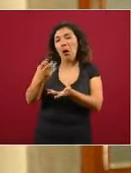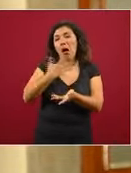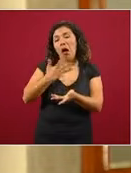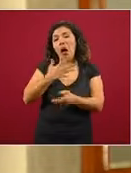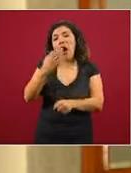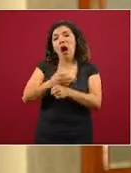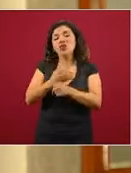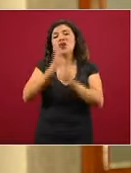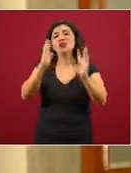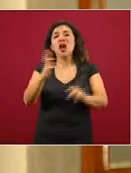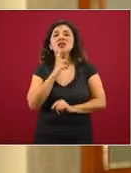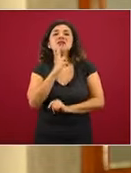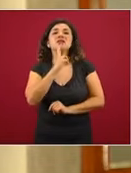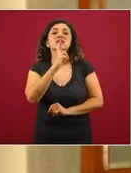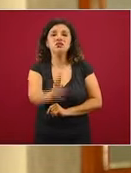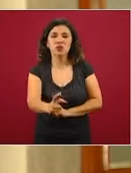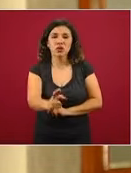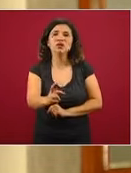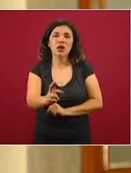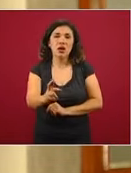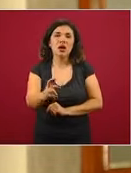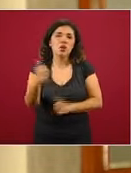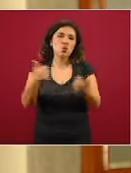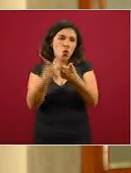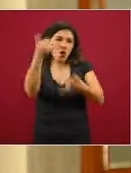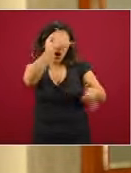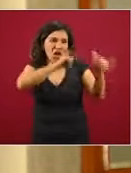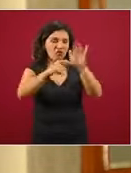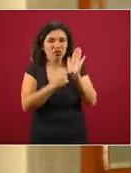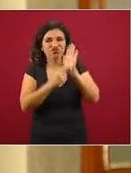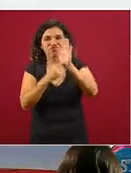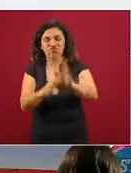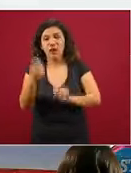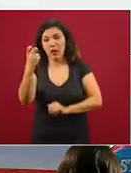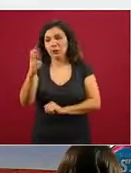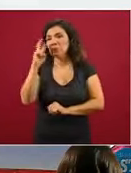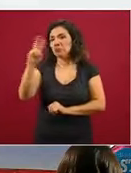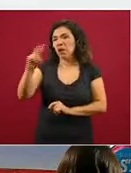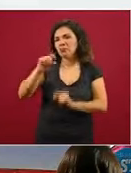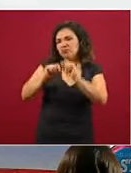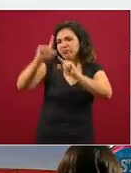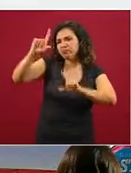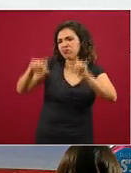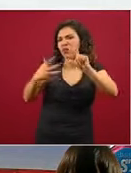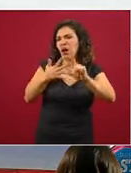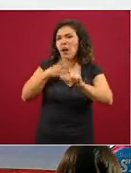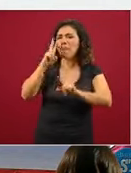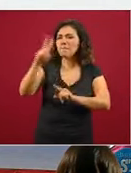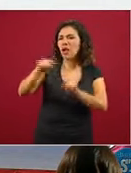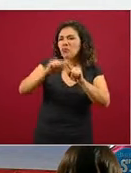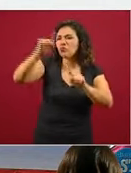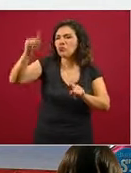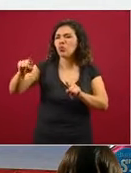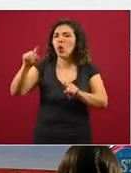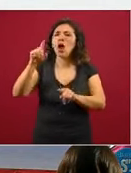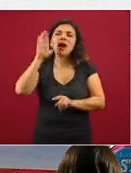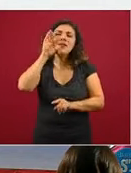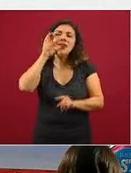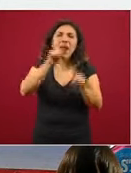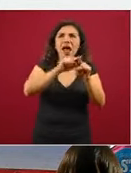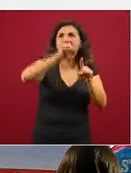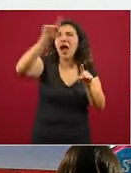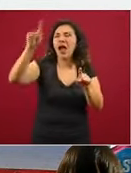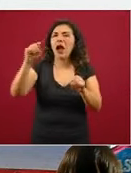tenemos ya un resultado de laboratorio, y podemos verlo graficado precisamente en la línea naranja de